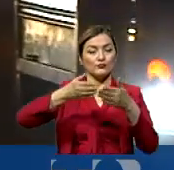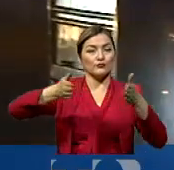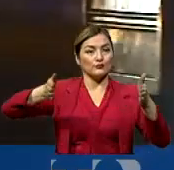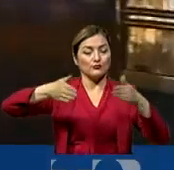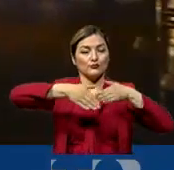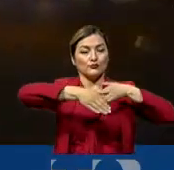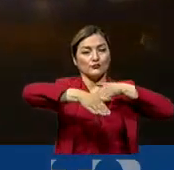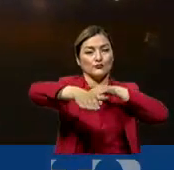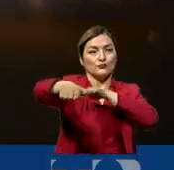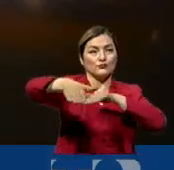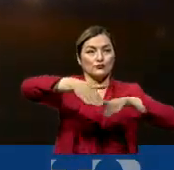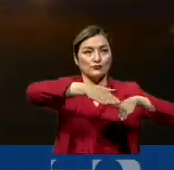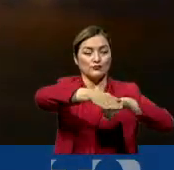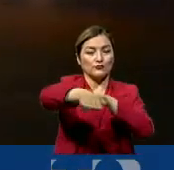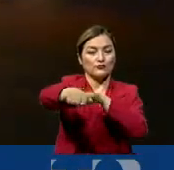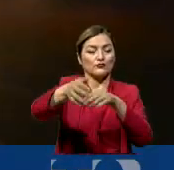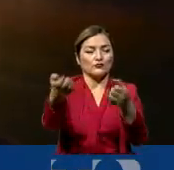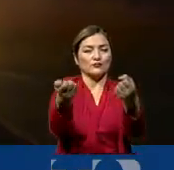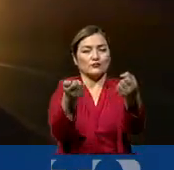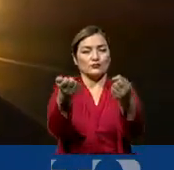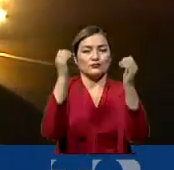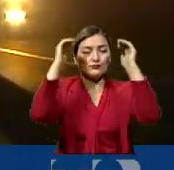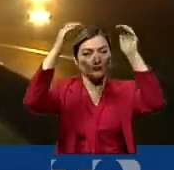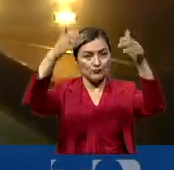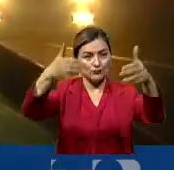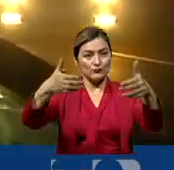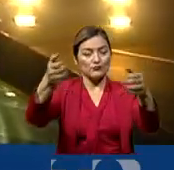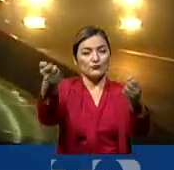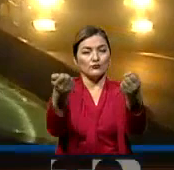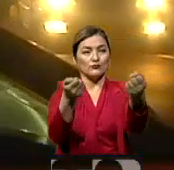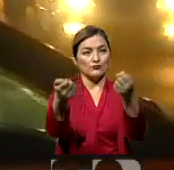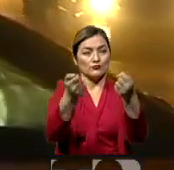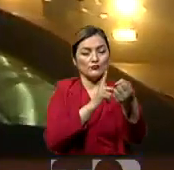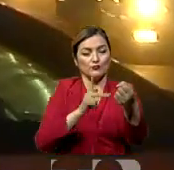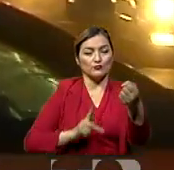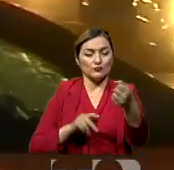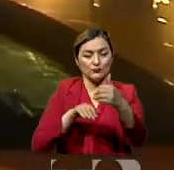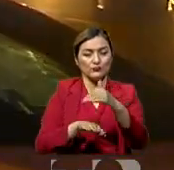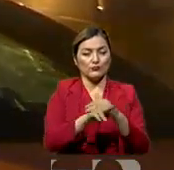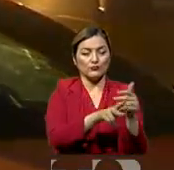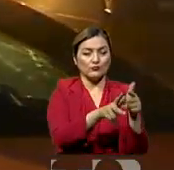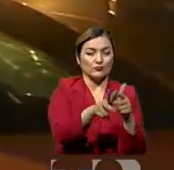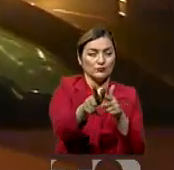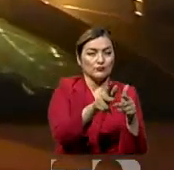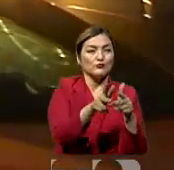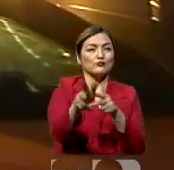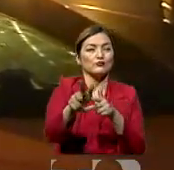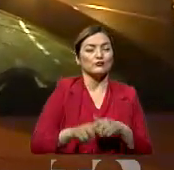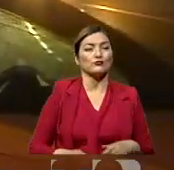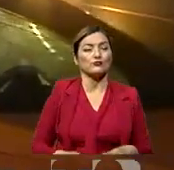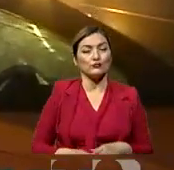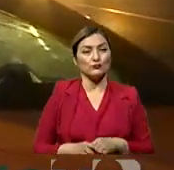que los vehículos de carga pesada y los vehículos particulares ingresen, pasen nomás, se transporten por